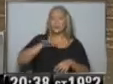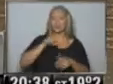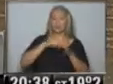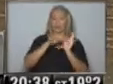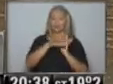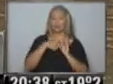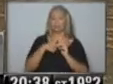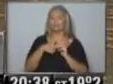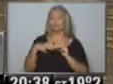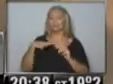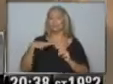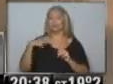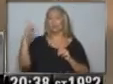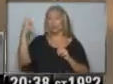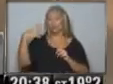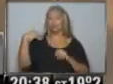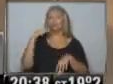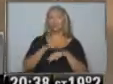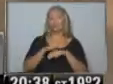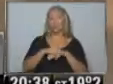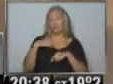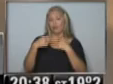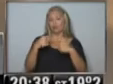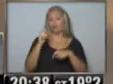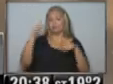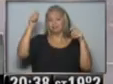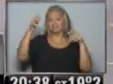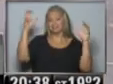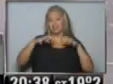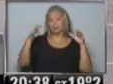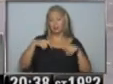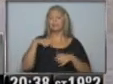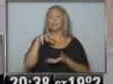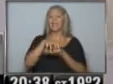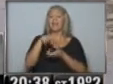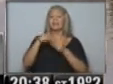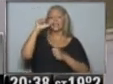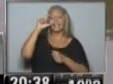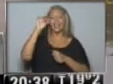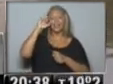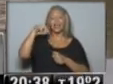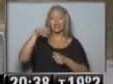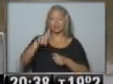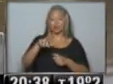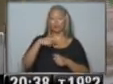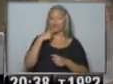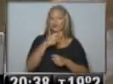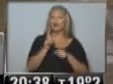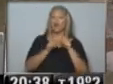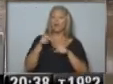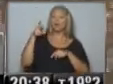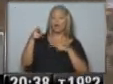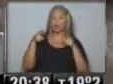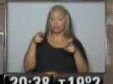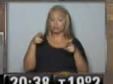continuaba sin energía eléctrica como consecuencia del temporal. La empresa Edenor aseguró que una gran parte de esos cortes